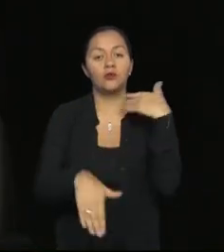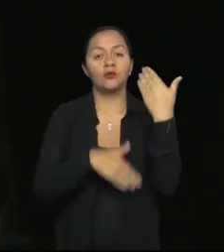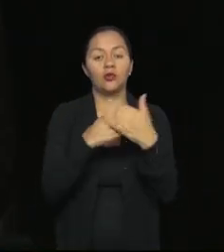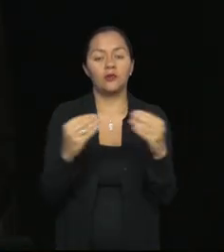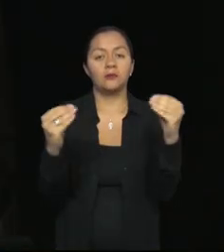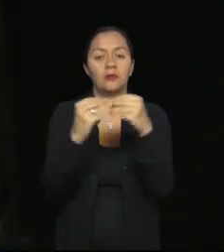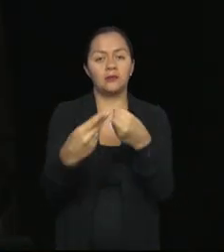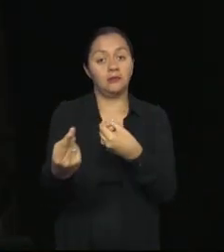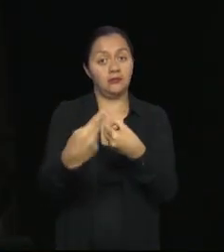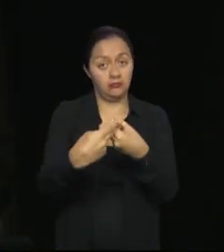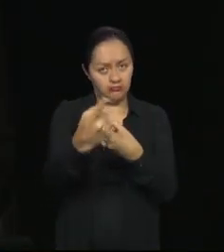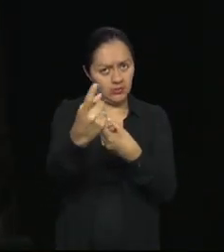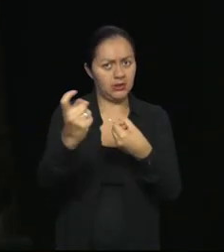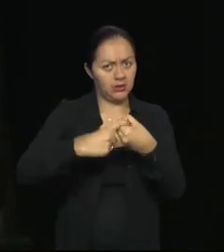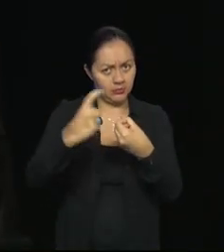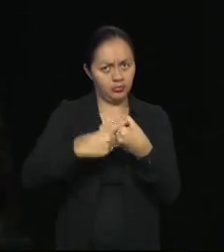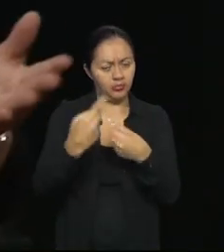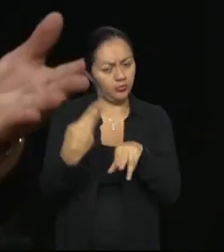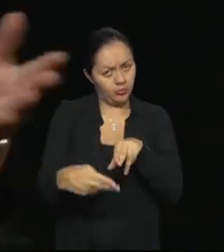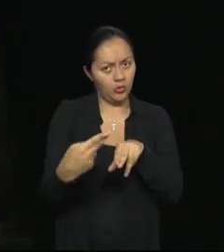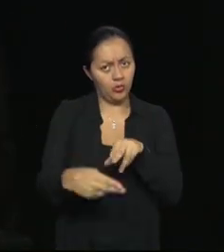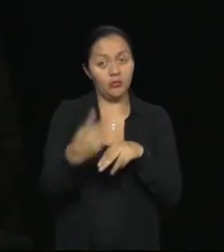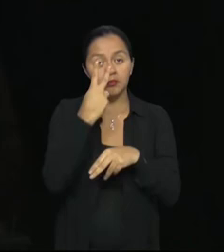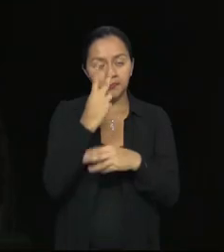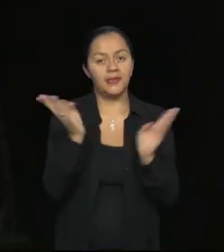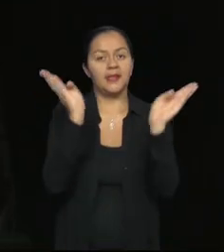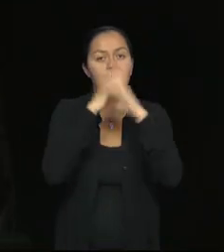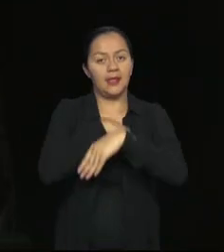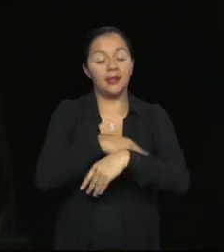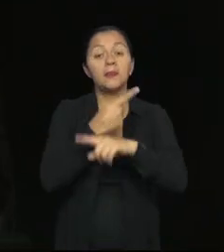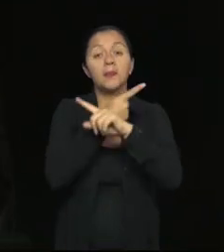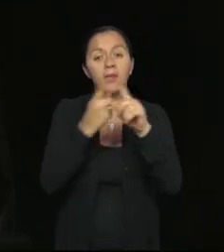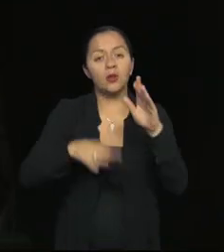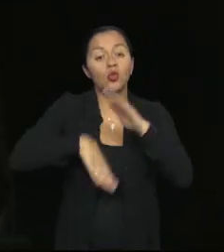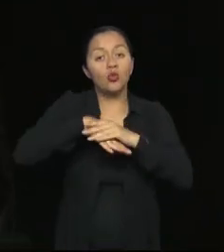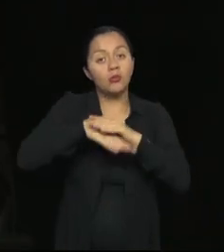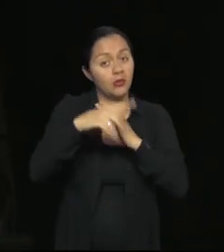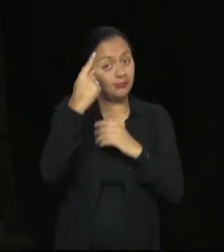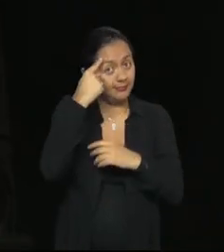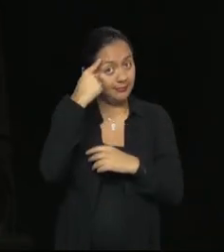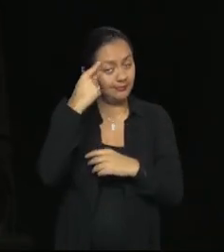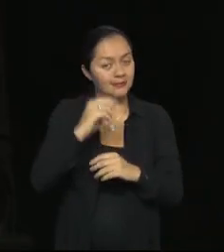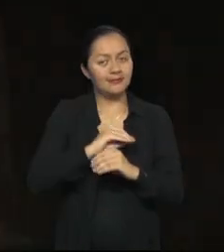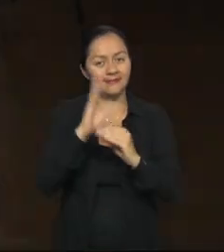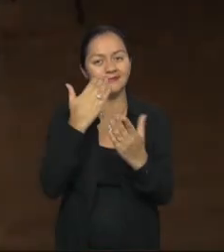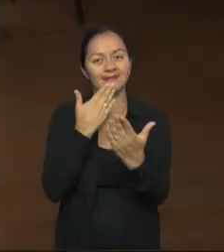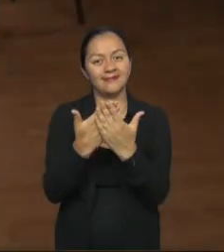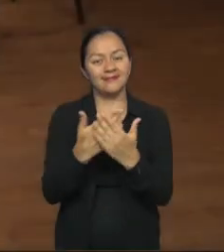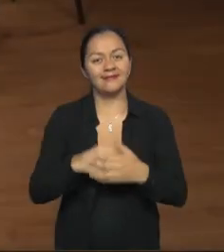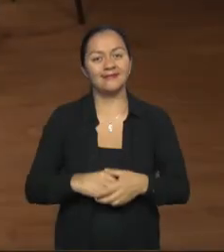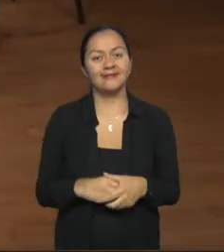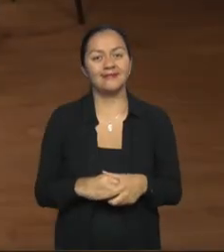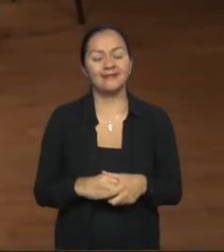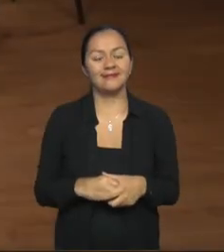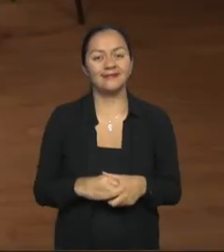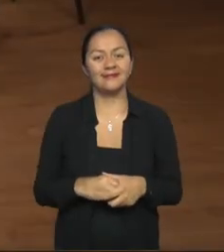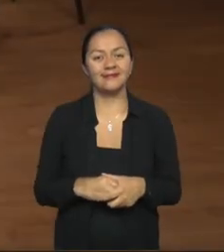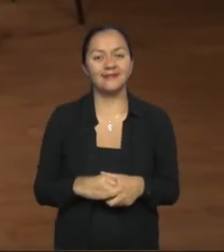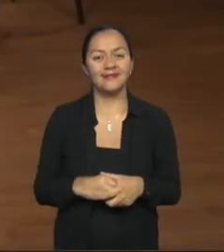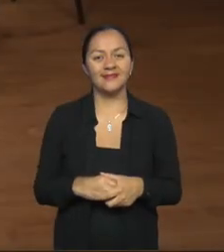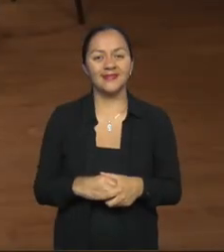sin participar, a inscribirse lo más pronto posible. Inscripciones gratuitas, pero con un cupo limitado. Muchas gracias, Cristina. Gracias a ustedes.